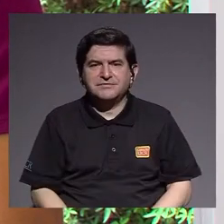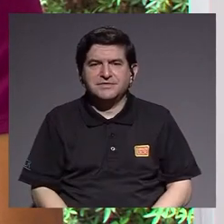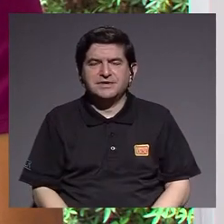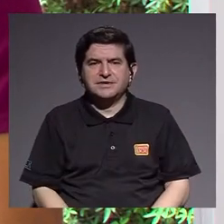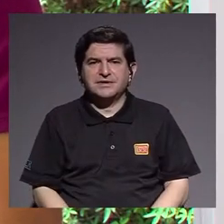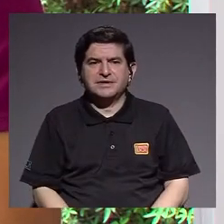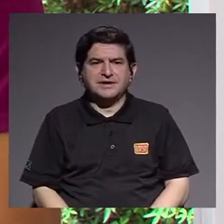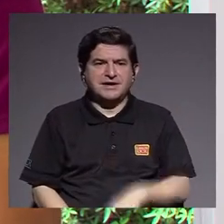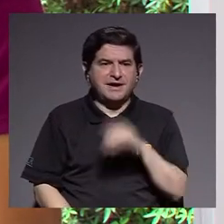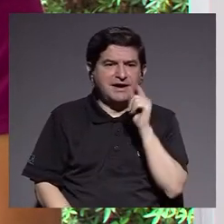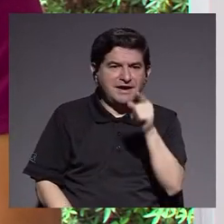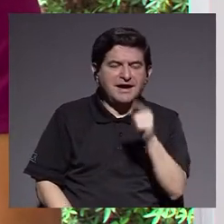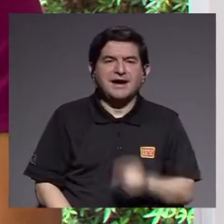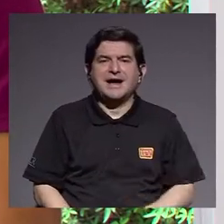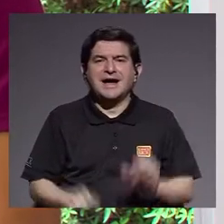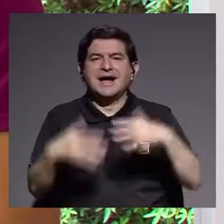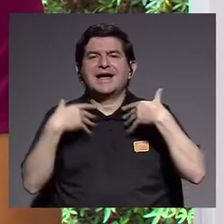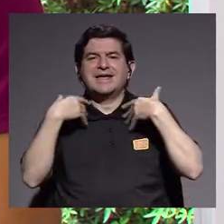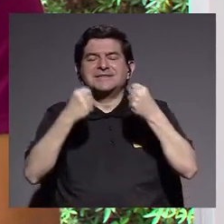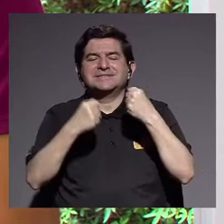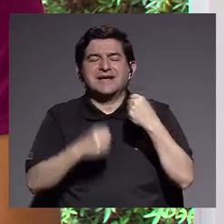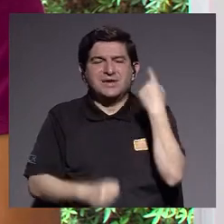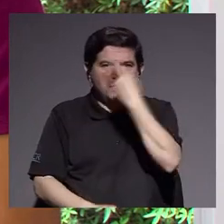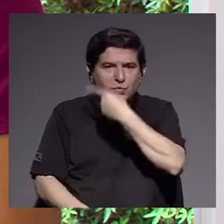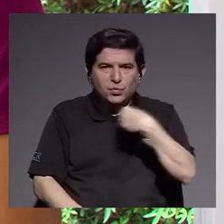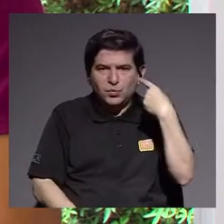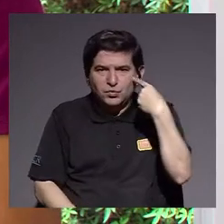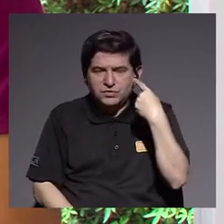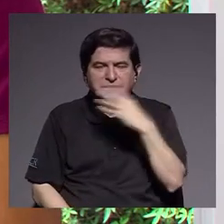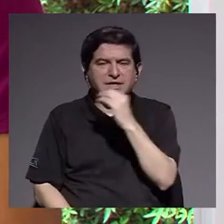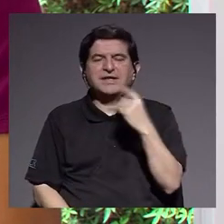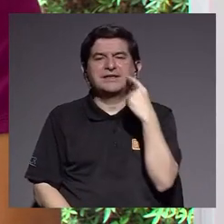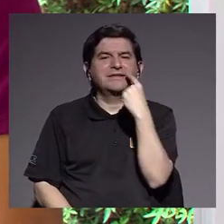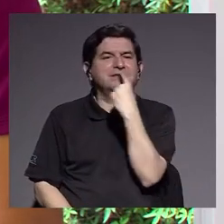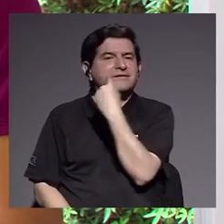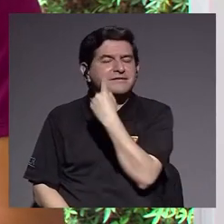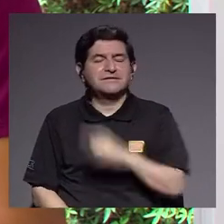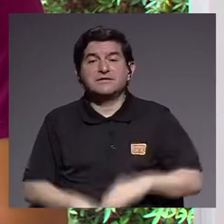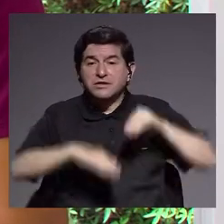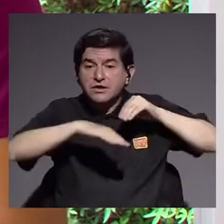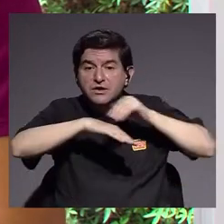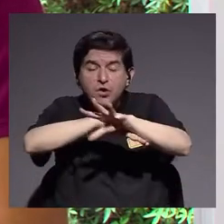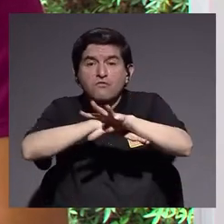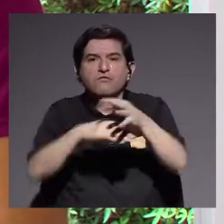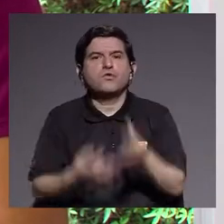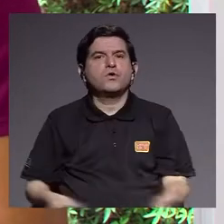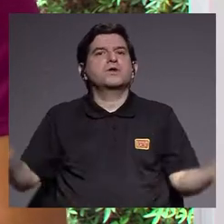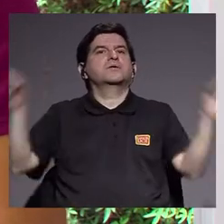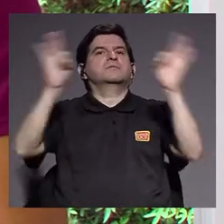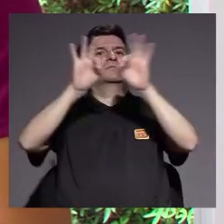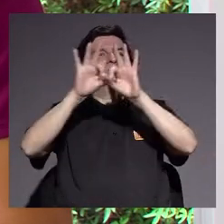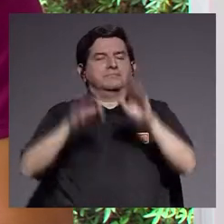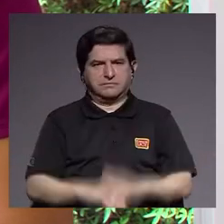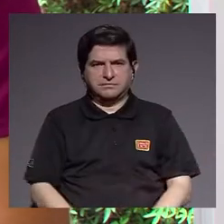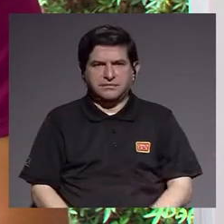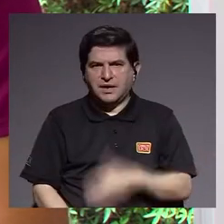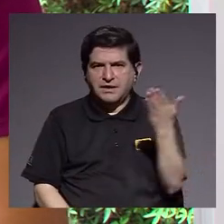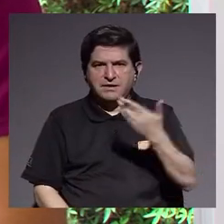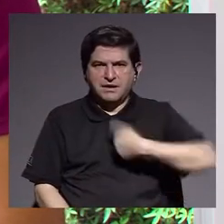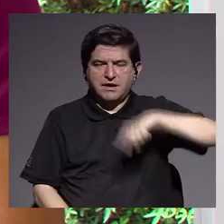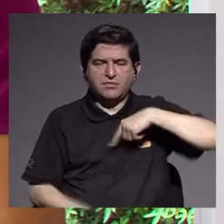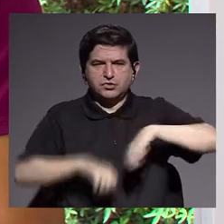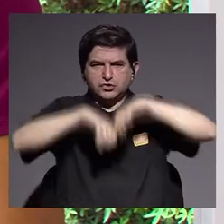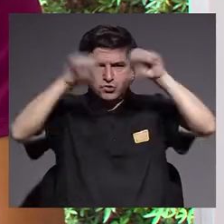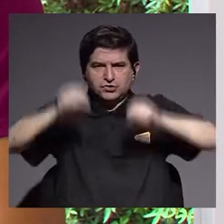la cantidad de su boca y el estado de salud de esas piezas va a repercutir de una manera sumamente grande en